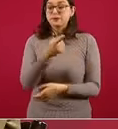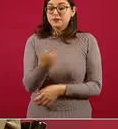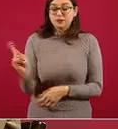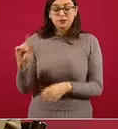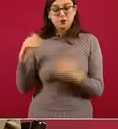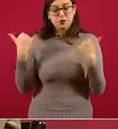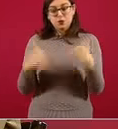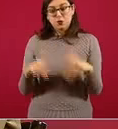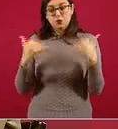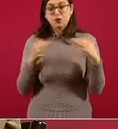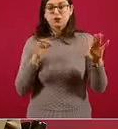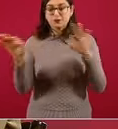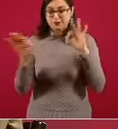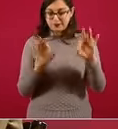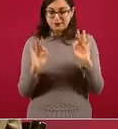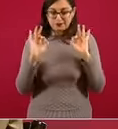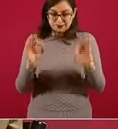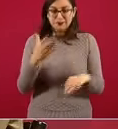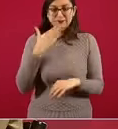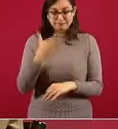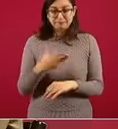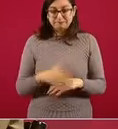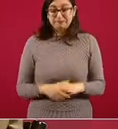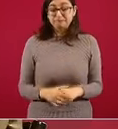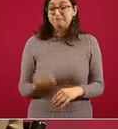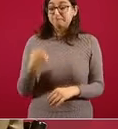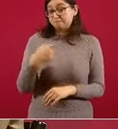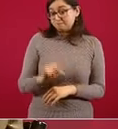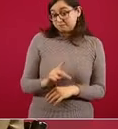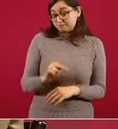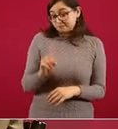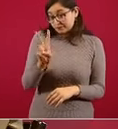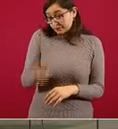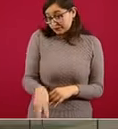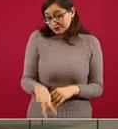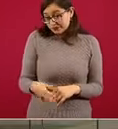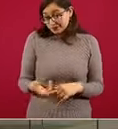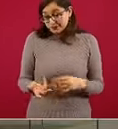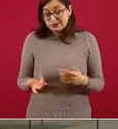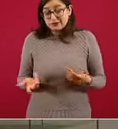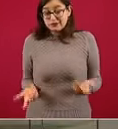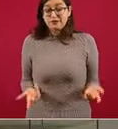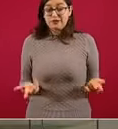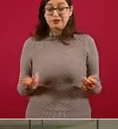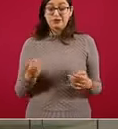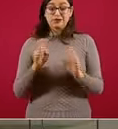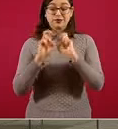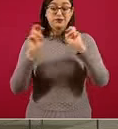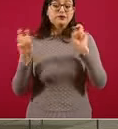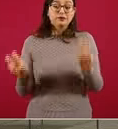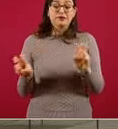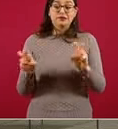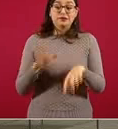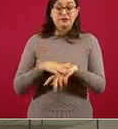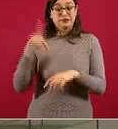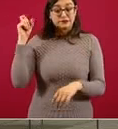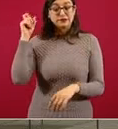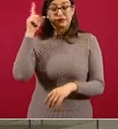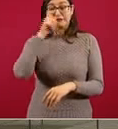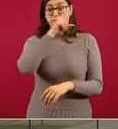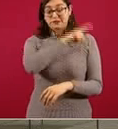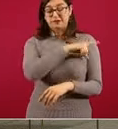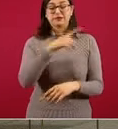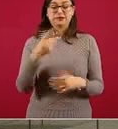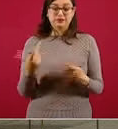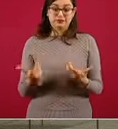fenomenal. Pero sí, considerar que esto es uno de los componentes de mayor complejidad